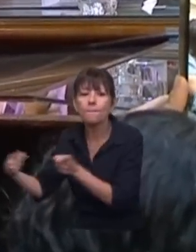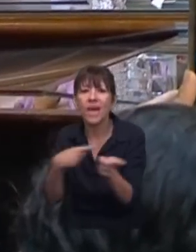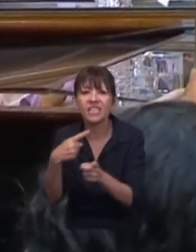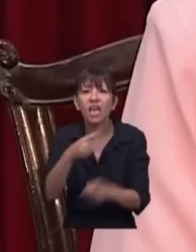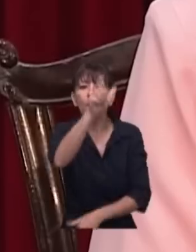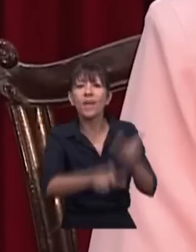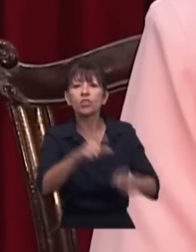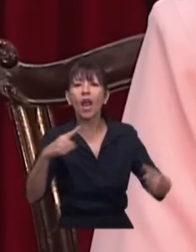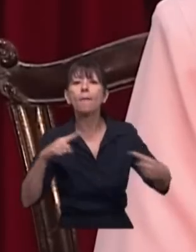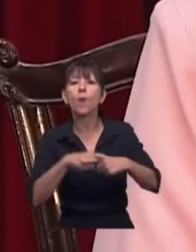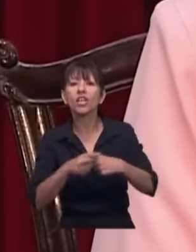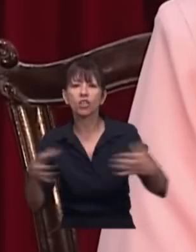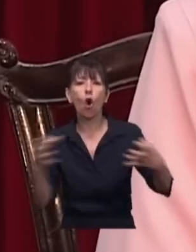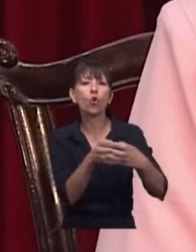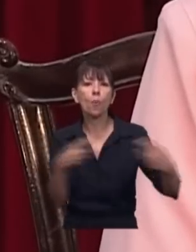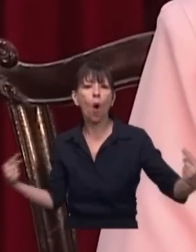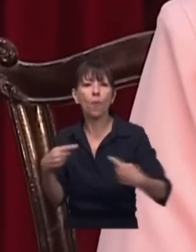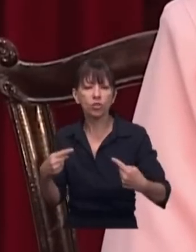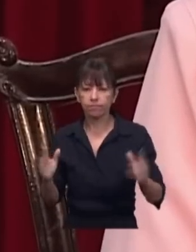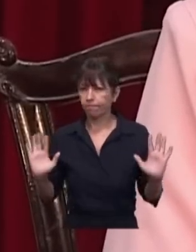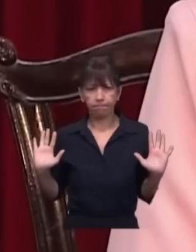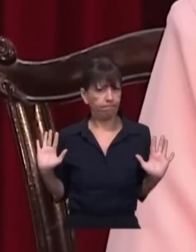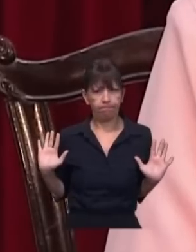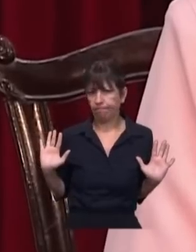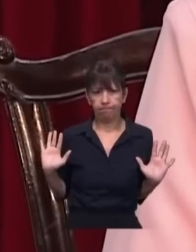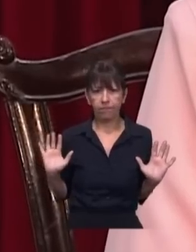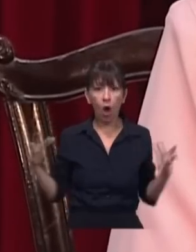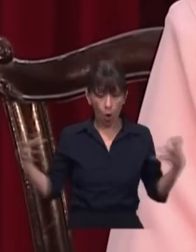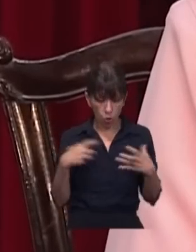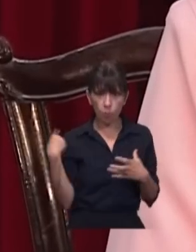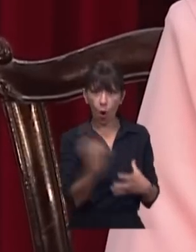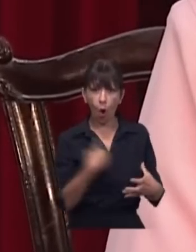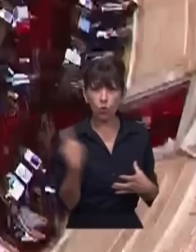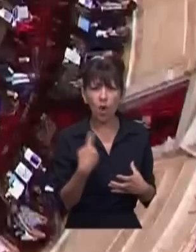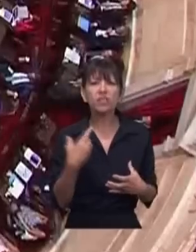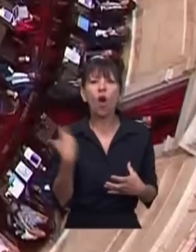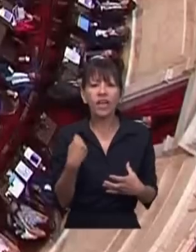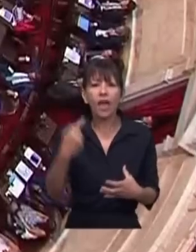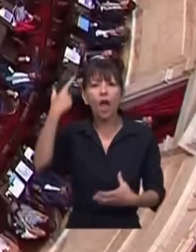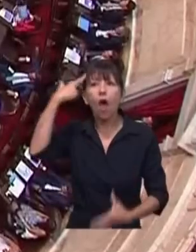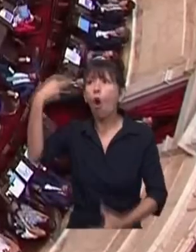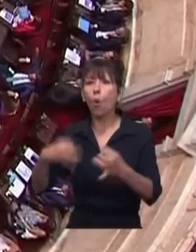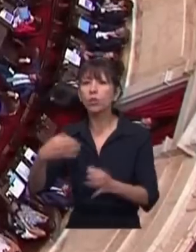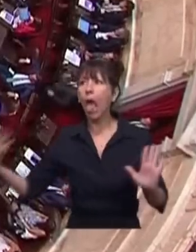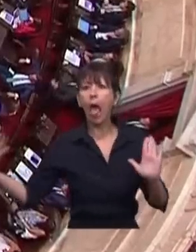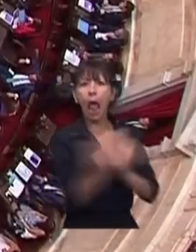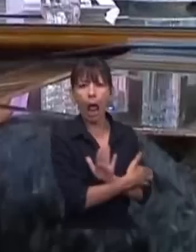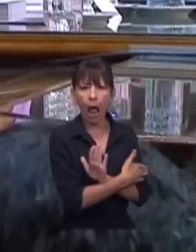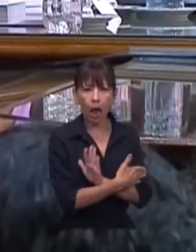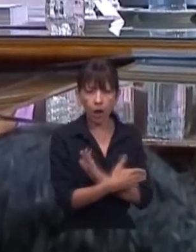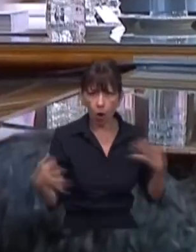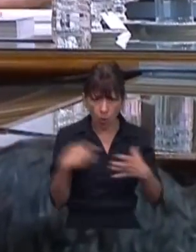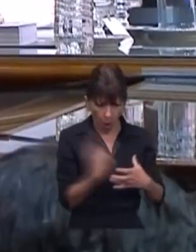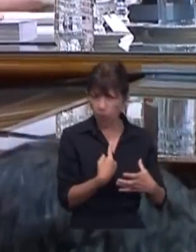opositores. No son nuestros funcionarios los que se profugan de la justicia, se aíslan en Punta